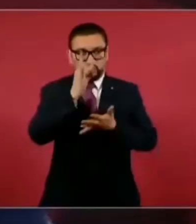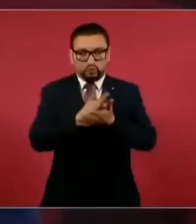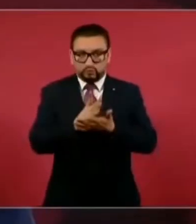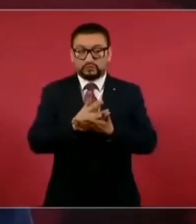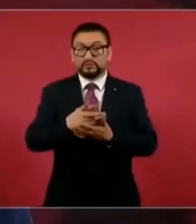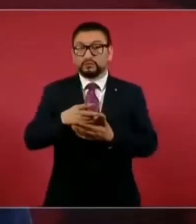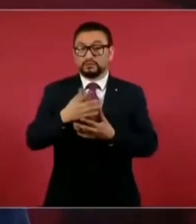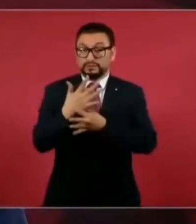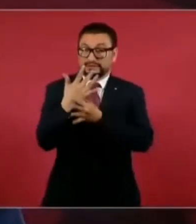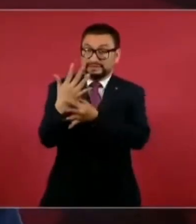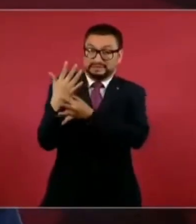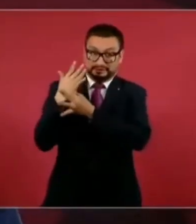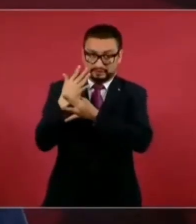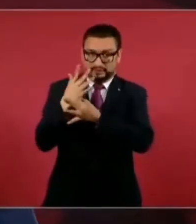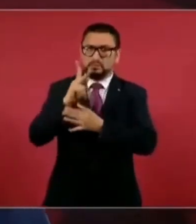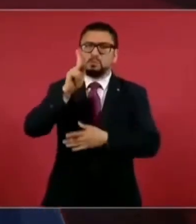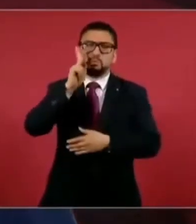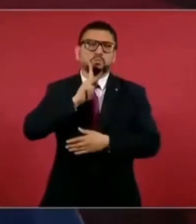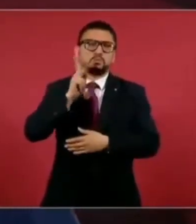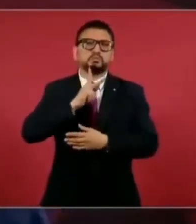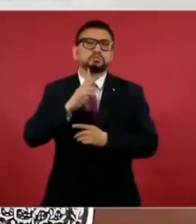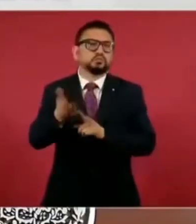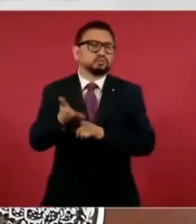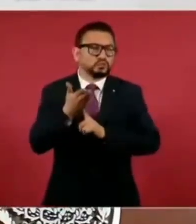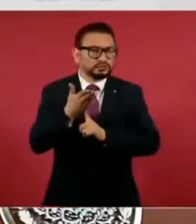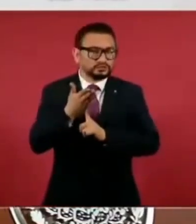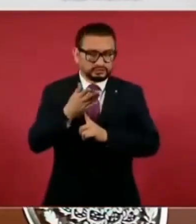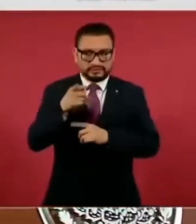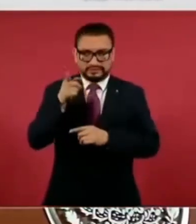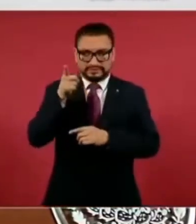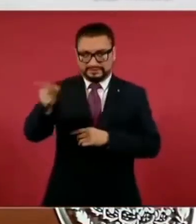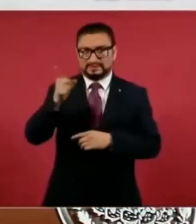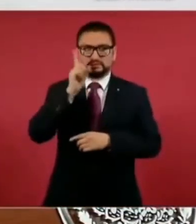prueba. ¿Por qué no nos dice ella